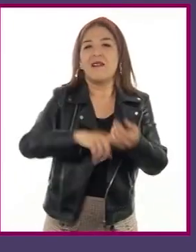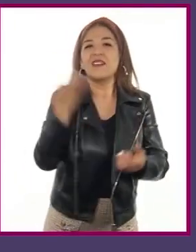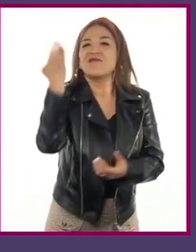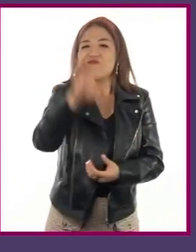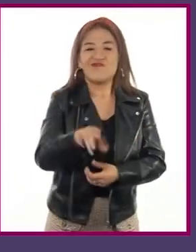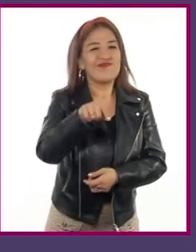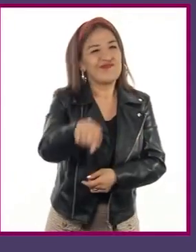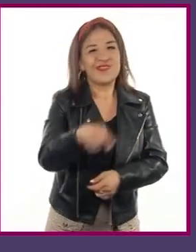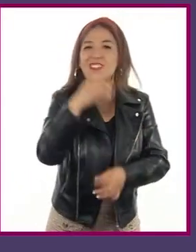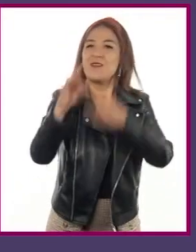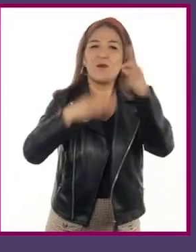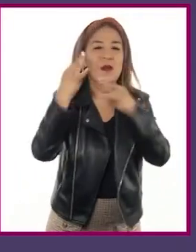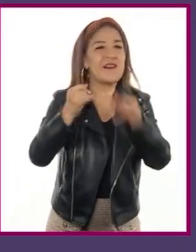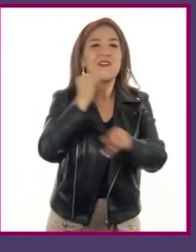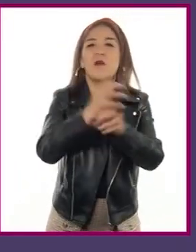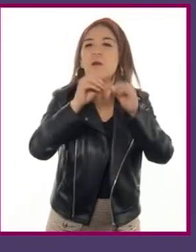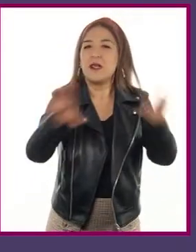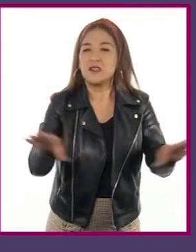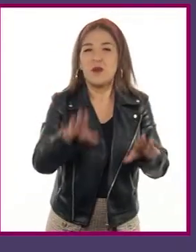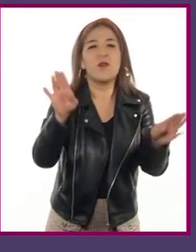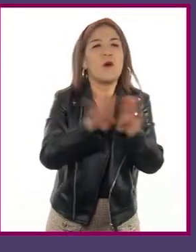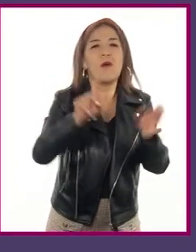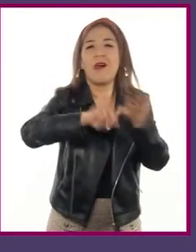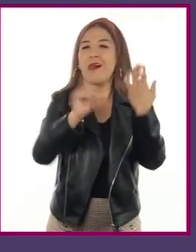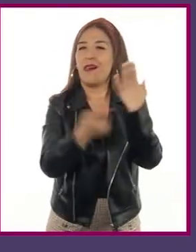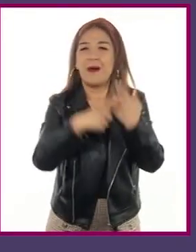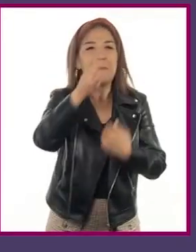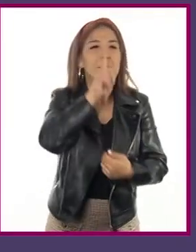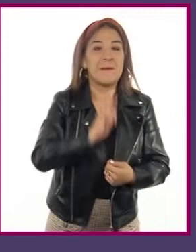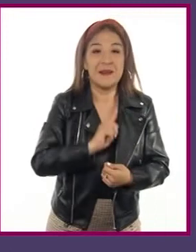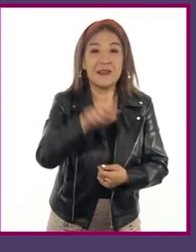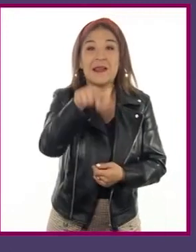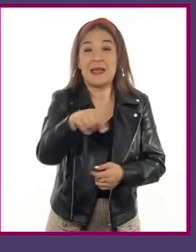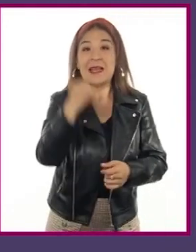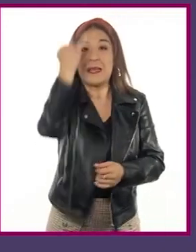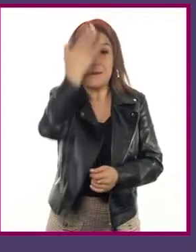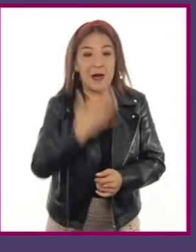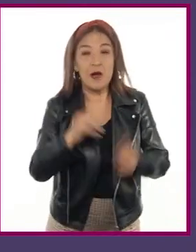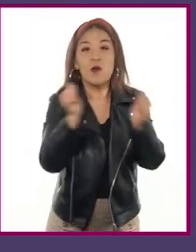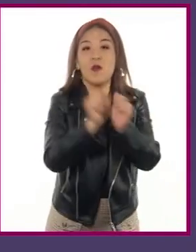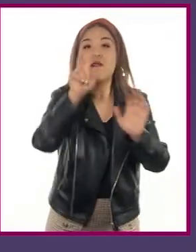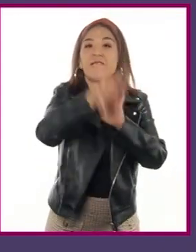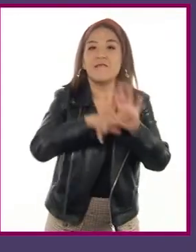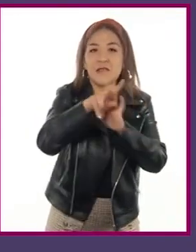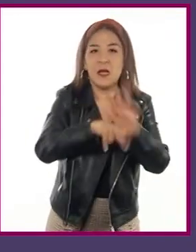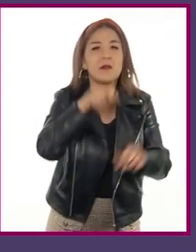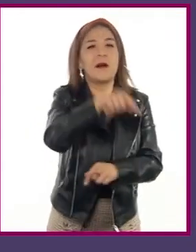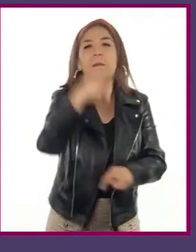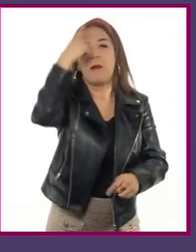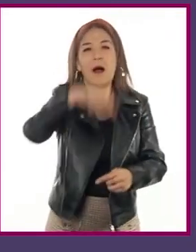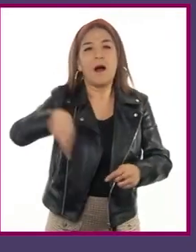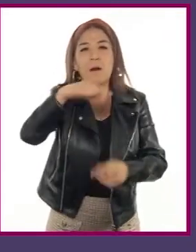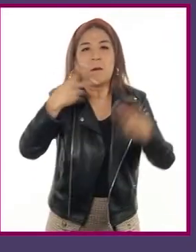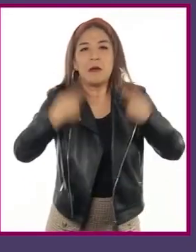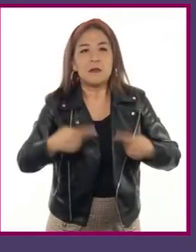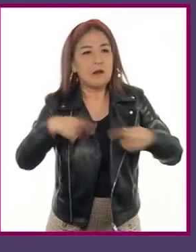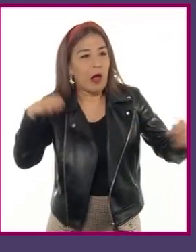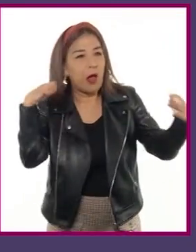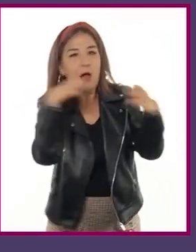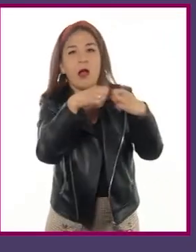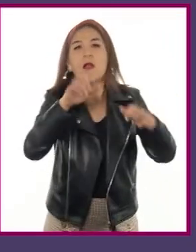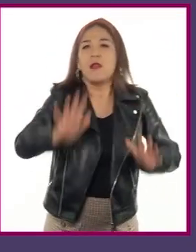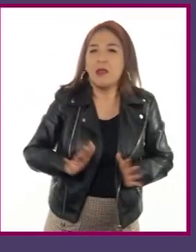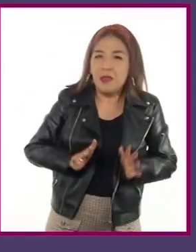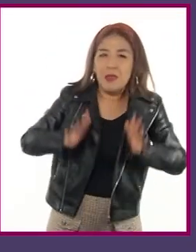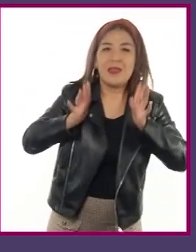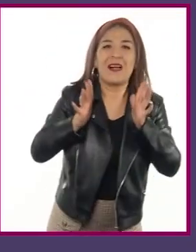contenidos falsos o manipulados. Imágenes, textos o videos que muchas veces se utilizan para engañar a la gente. Es por ello